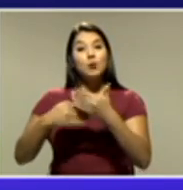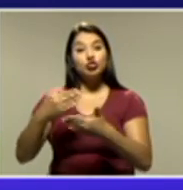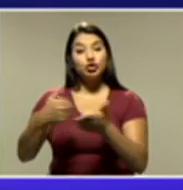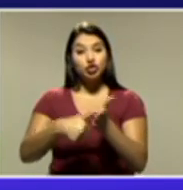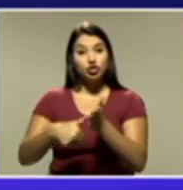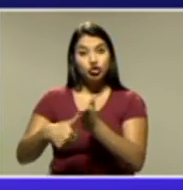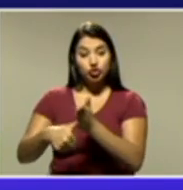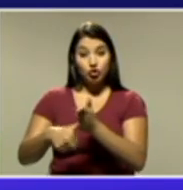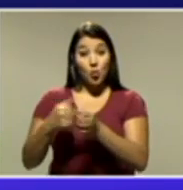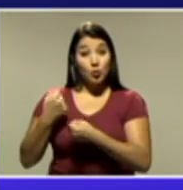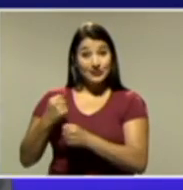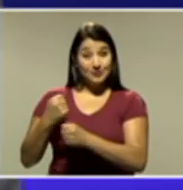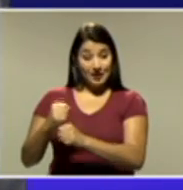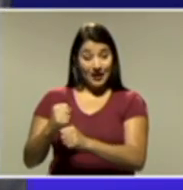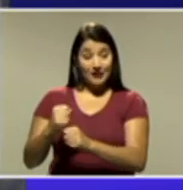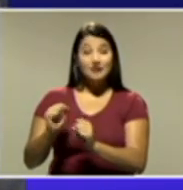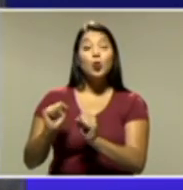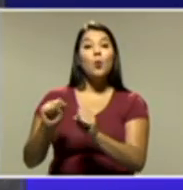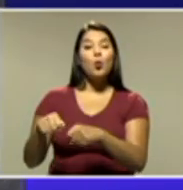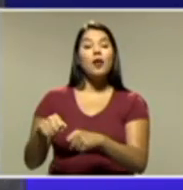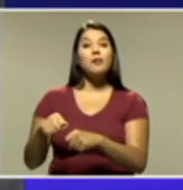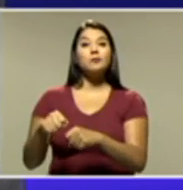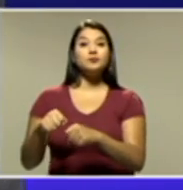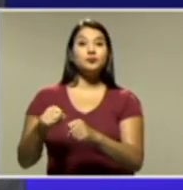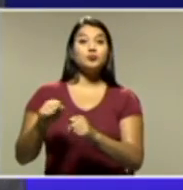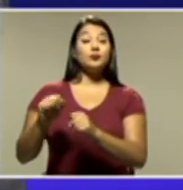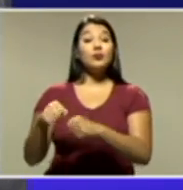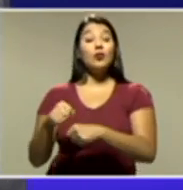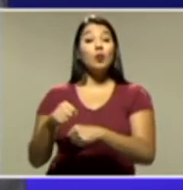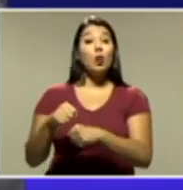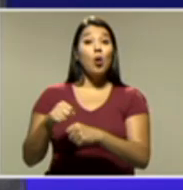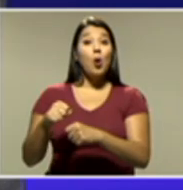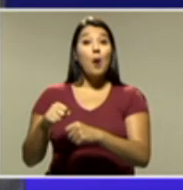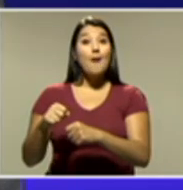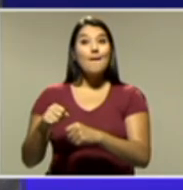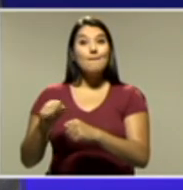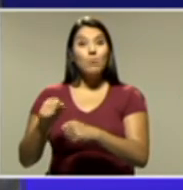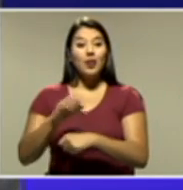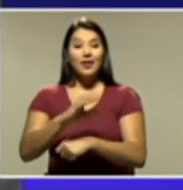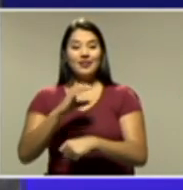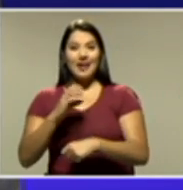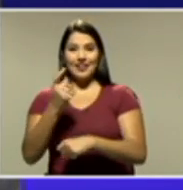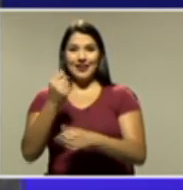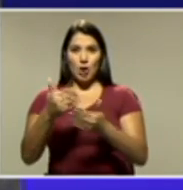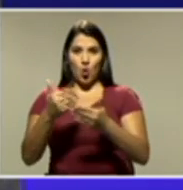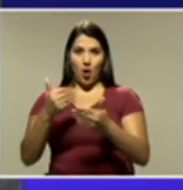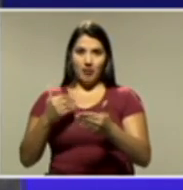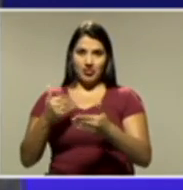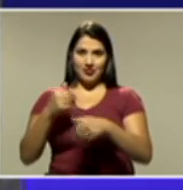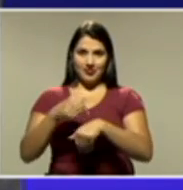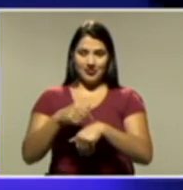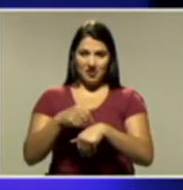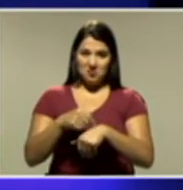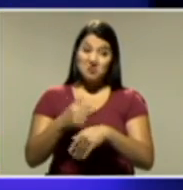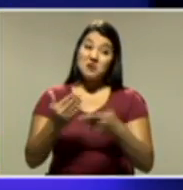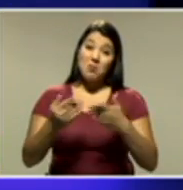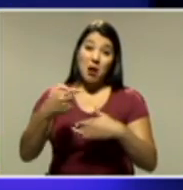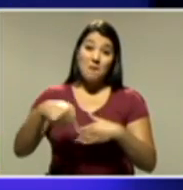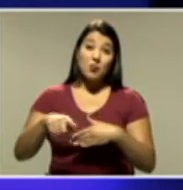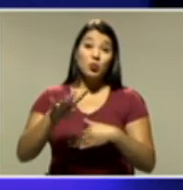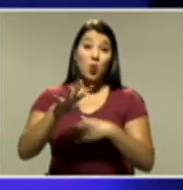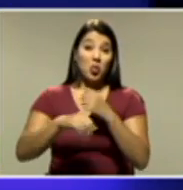buena enseñanza que hay que tener de cara a la próxima elección dentro de 4 años. Analicemos un poco